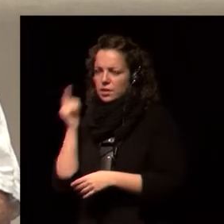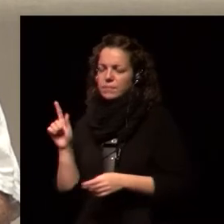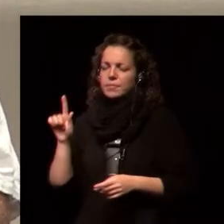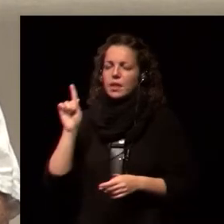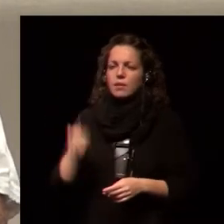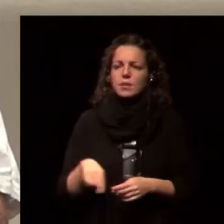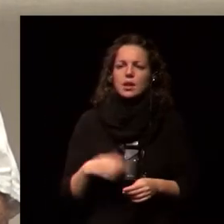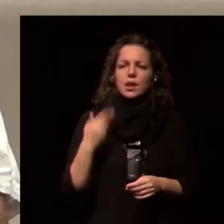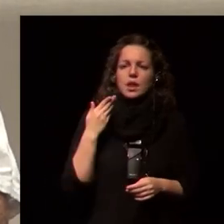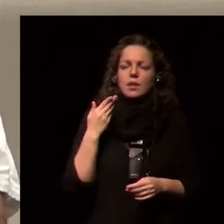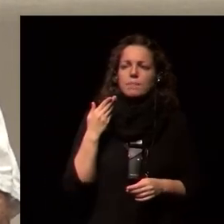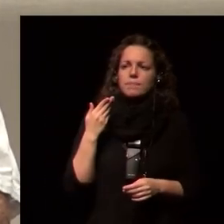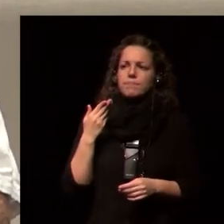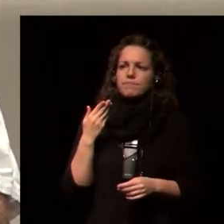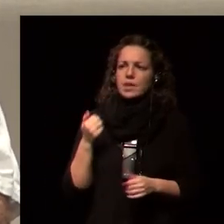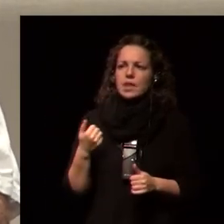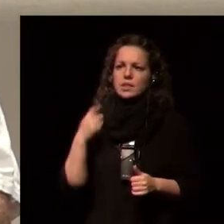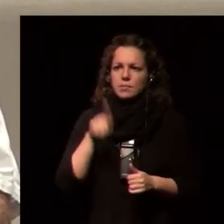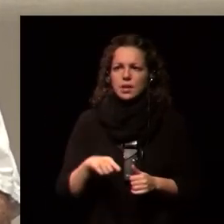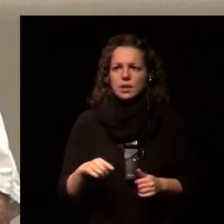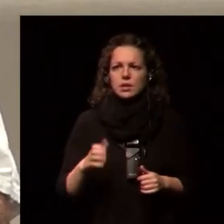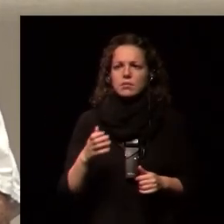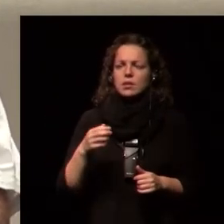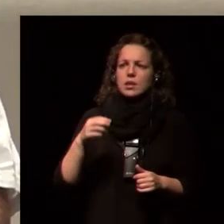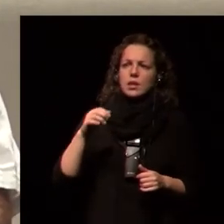la reconciliación en Irlanda del Norte,